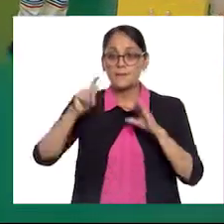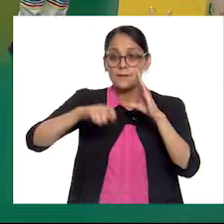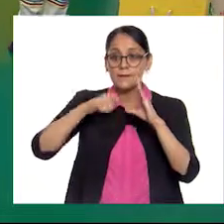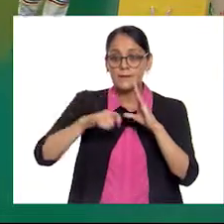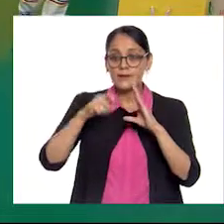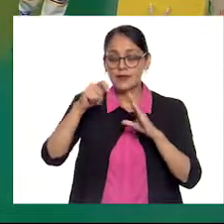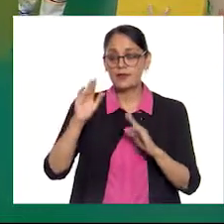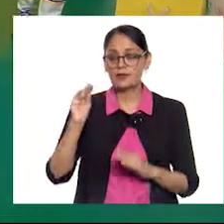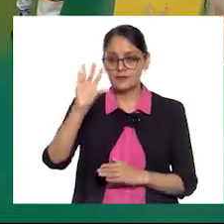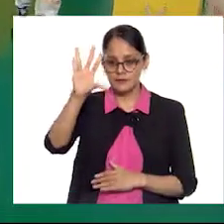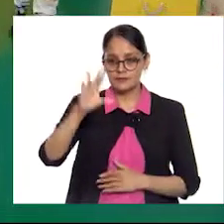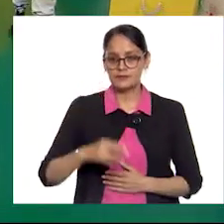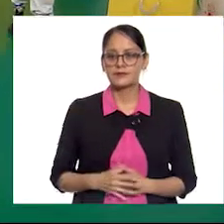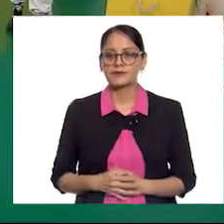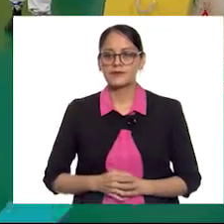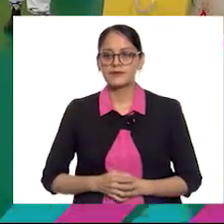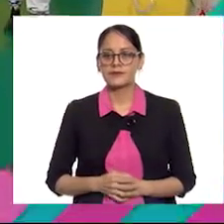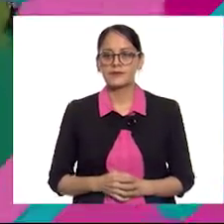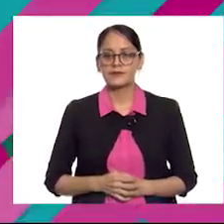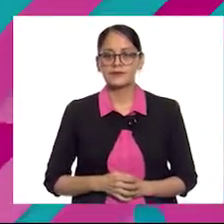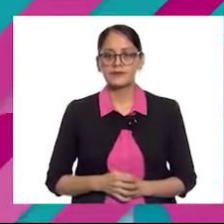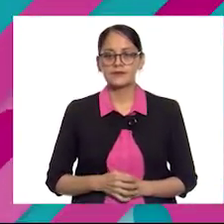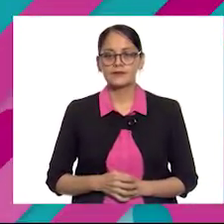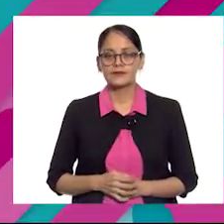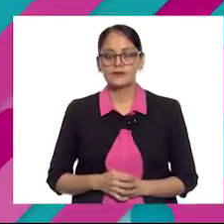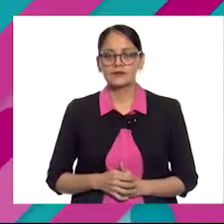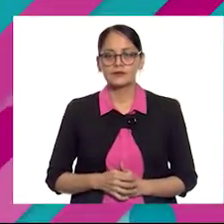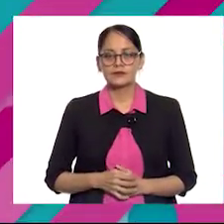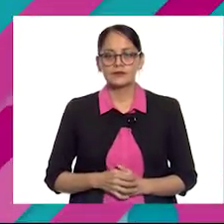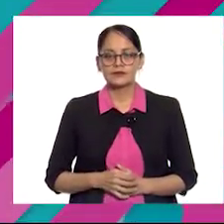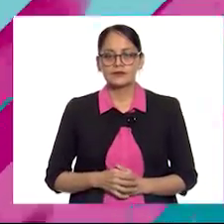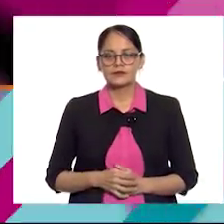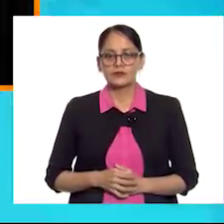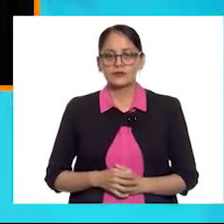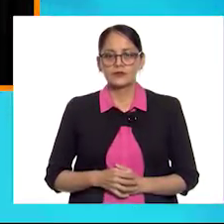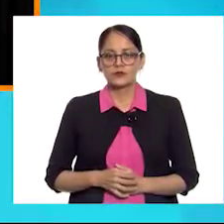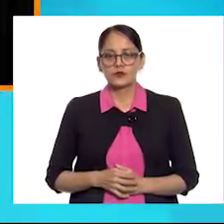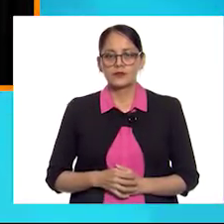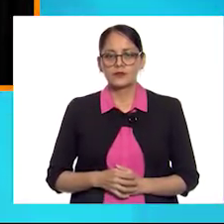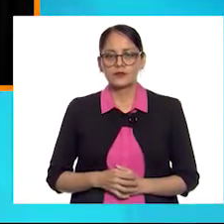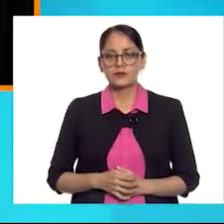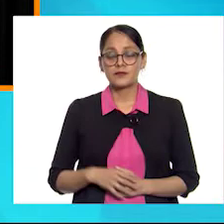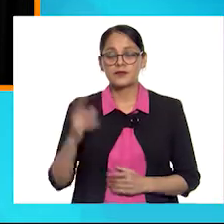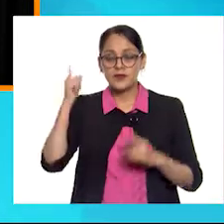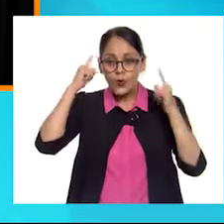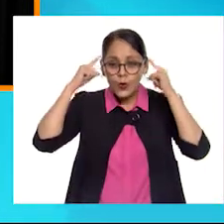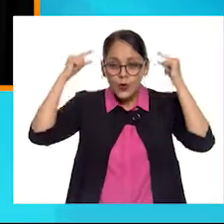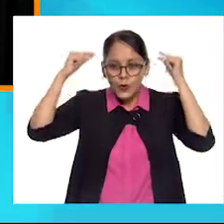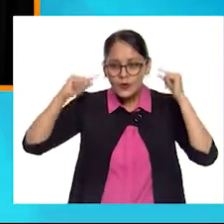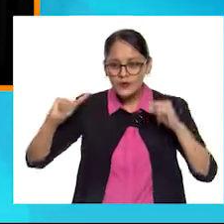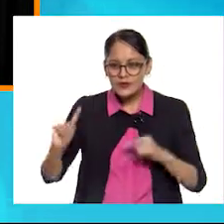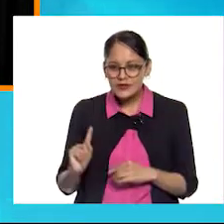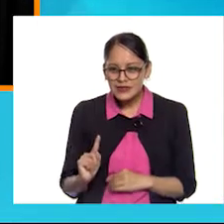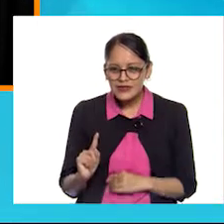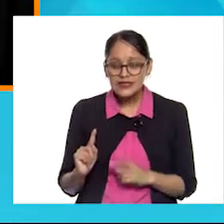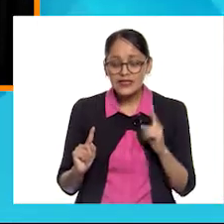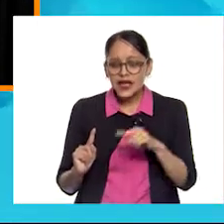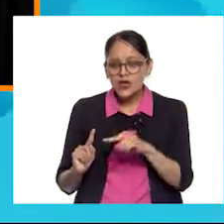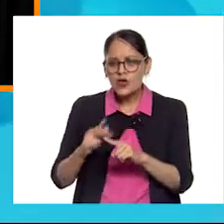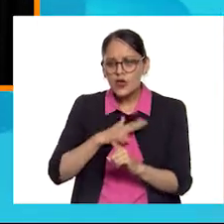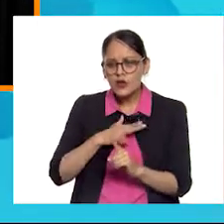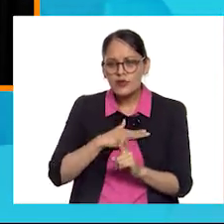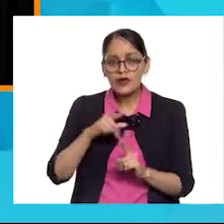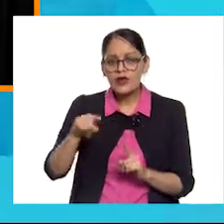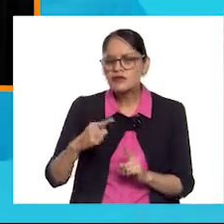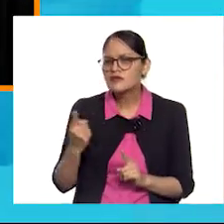la Flor. Muy bien, Puck y la Flor, vamos a verlo. Un duendecillo que tiene una gran misión. El rey Oberón le pidió una